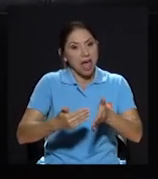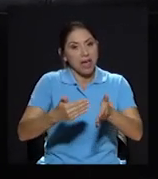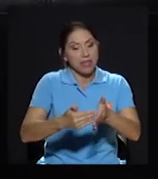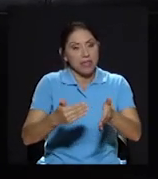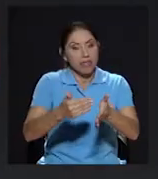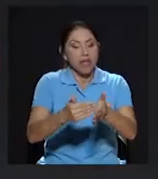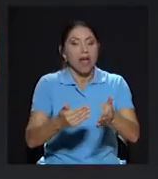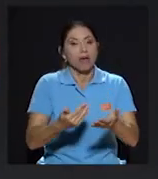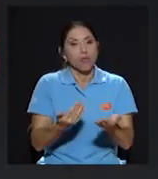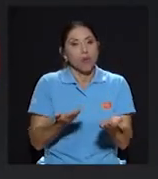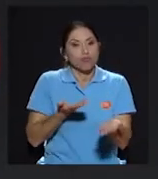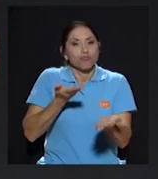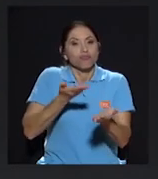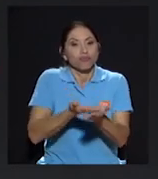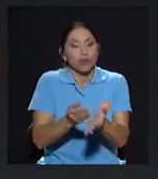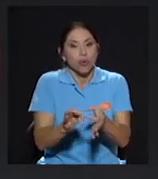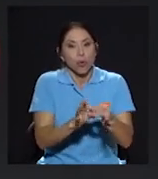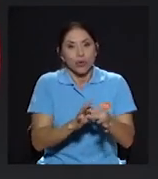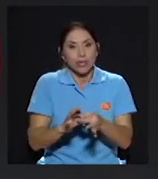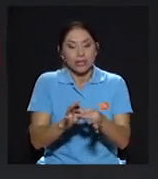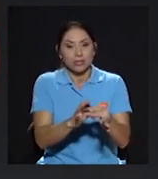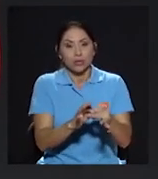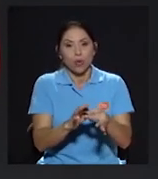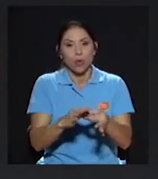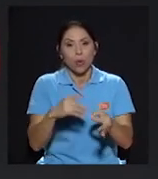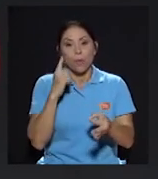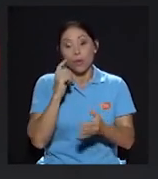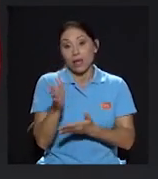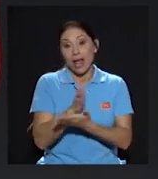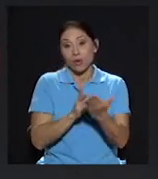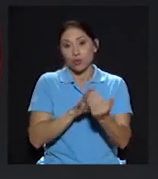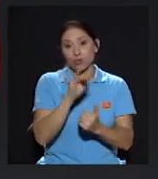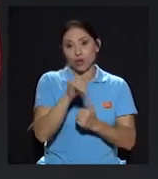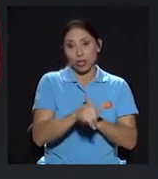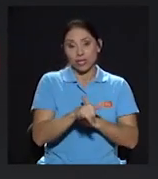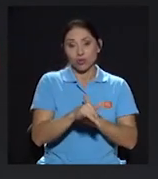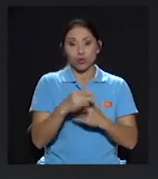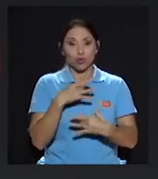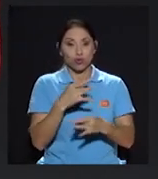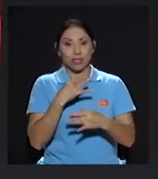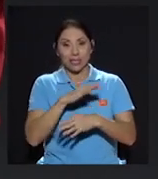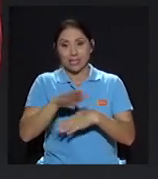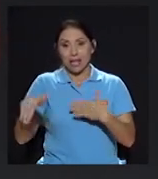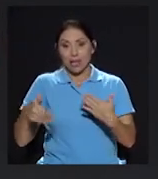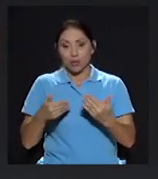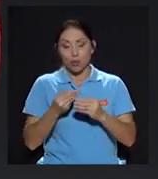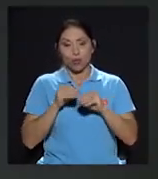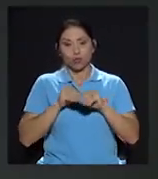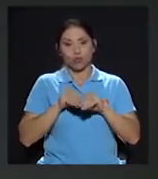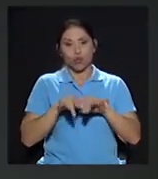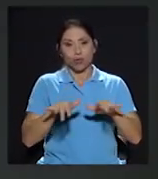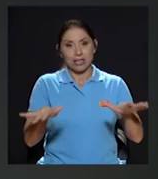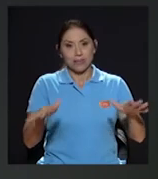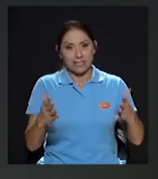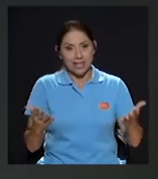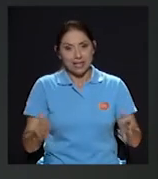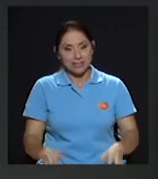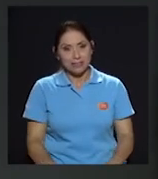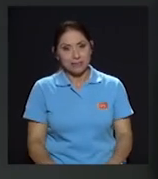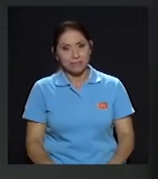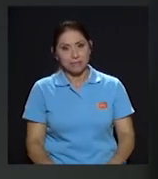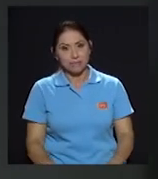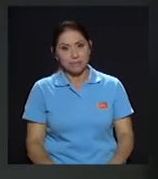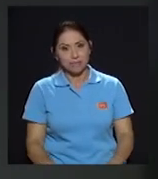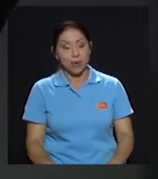coordinación porque hay proyectos que son transversales y que nos interesan por supuesto a todos pues tiene